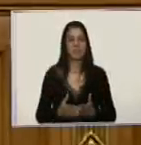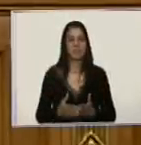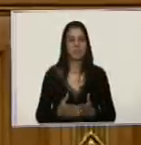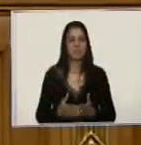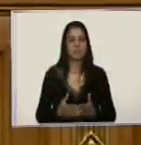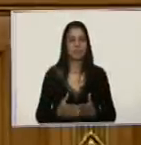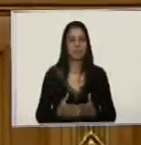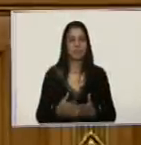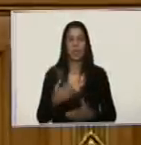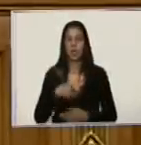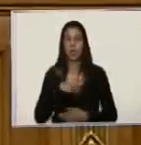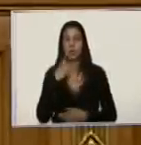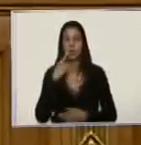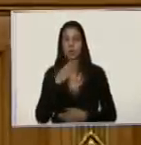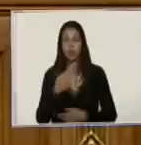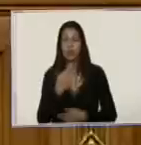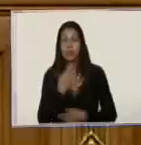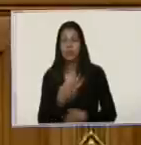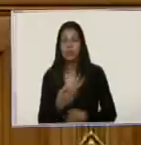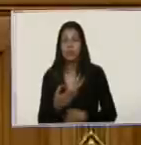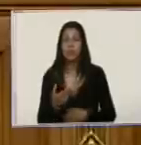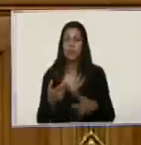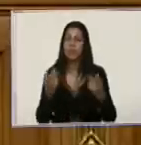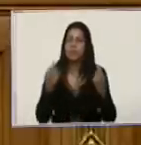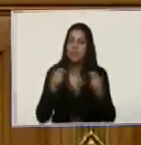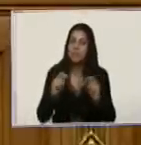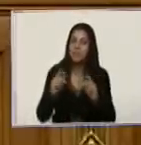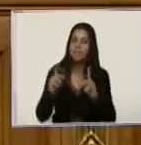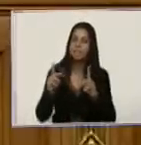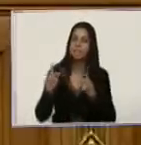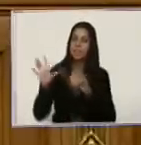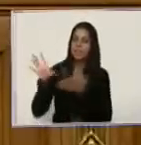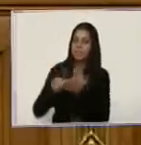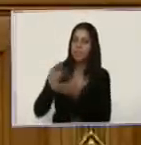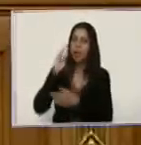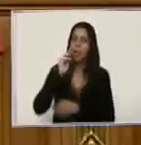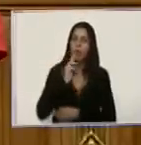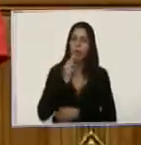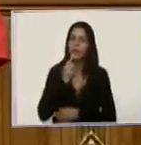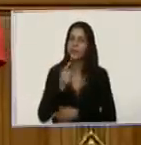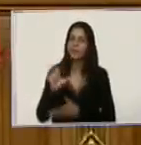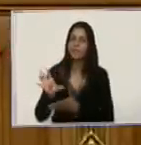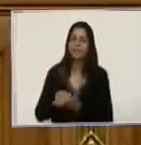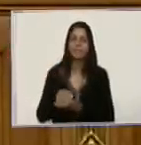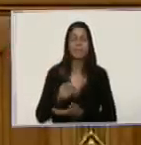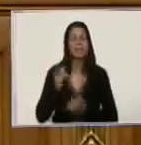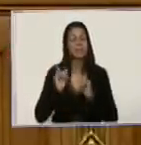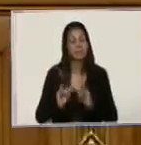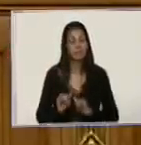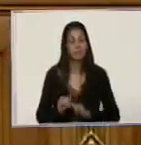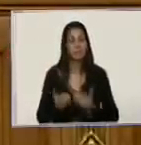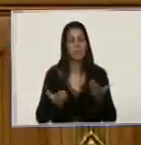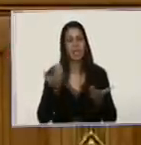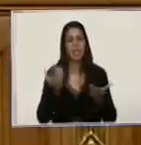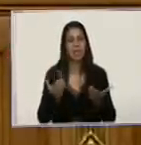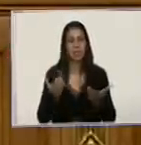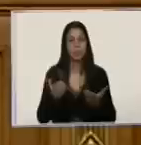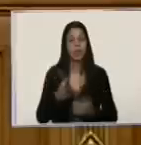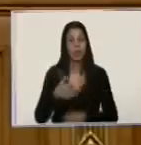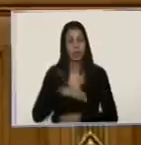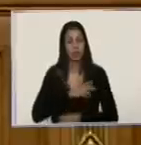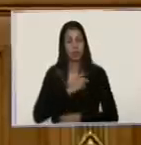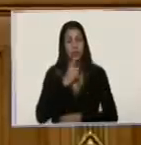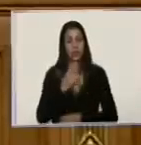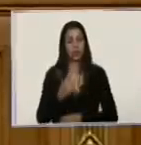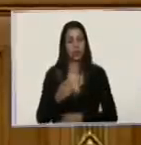Entonces, tenemos que buscar lo que decía el Libertador Simón Bolívar. Entonces, fíjense, nosotros tenemos algo que